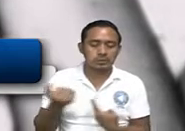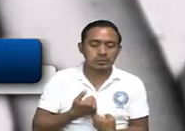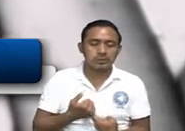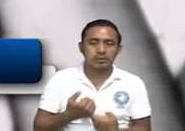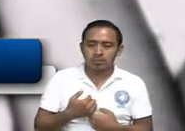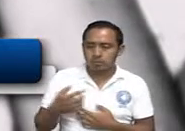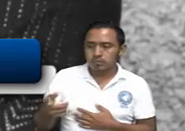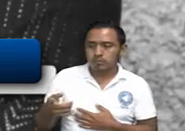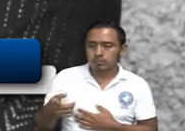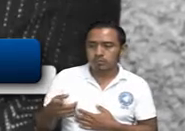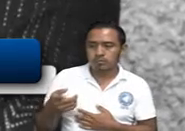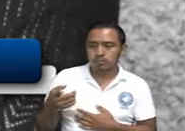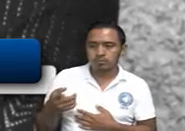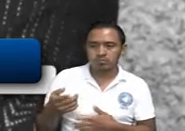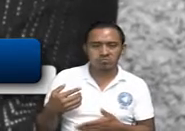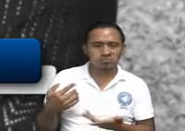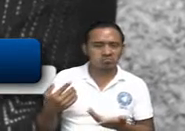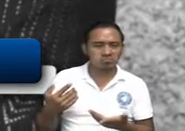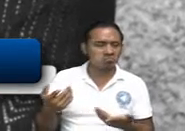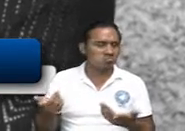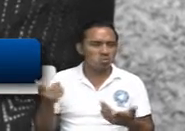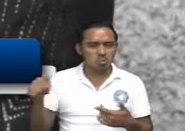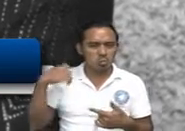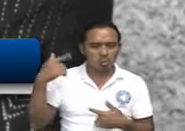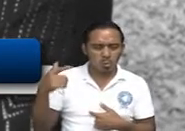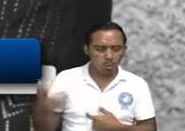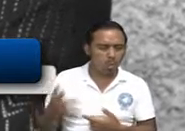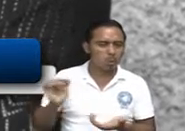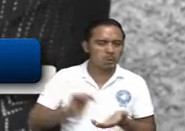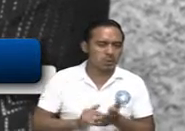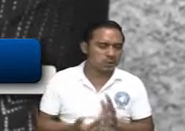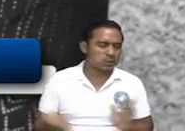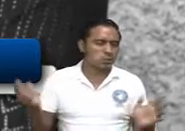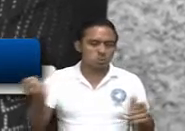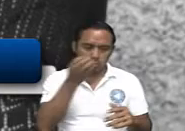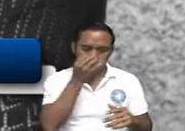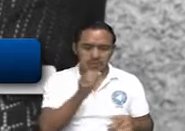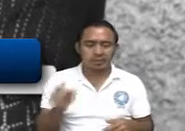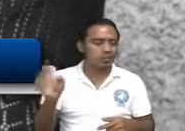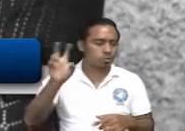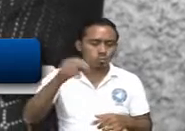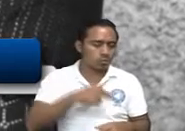tomarlo como algo pasajero, que está loco, que no lo va a hacer.